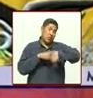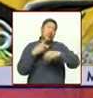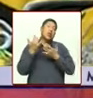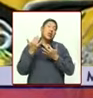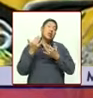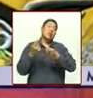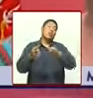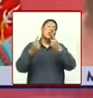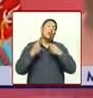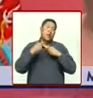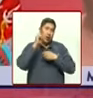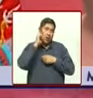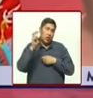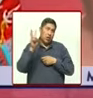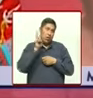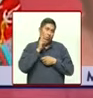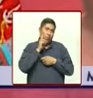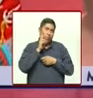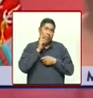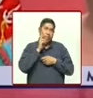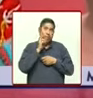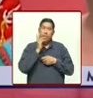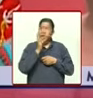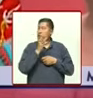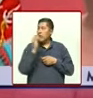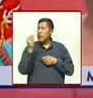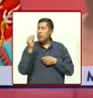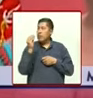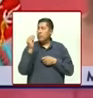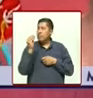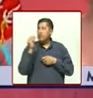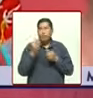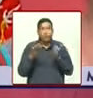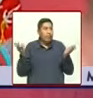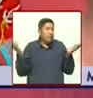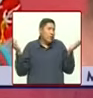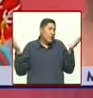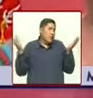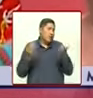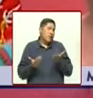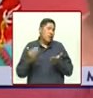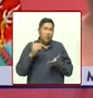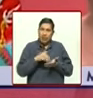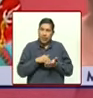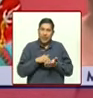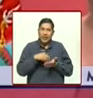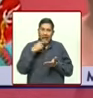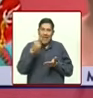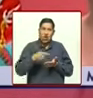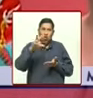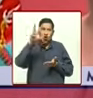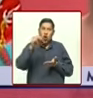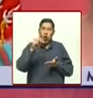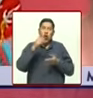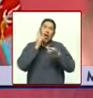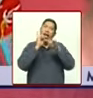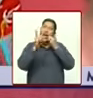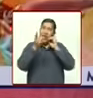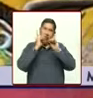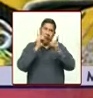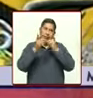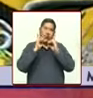que asista Evo Morales y lamentablemente una vez más ha dicho no al